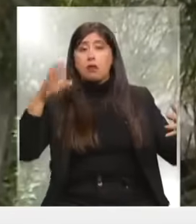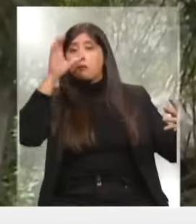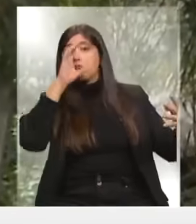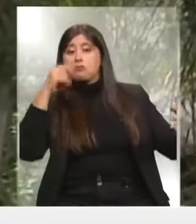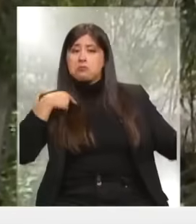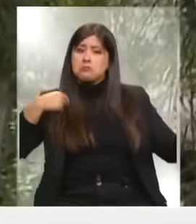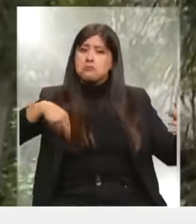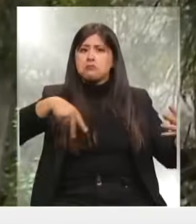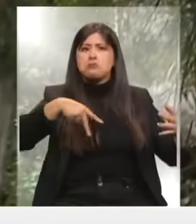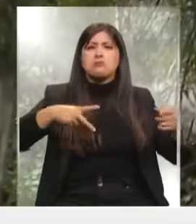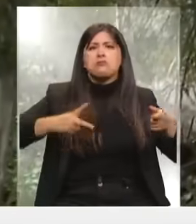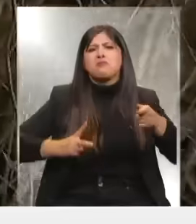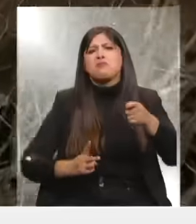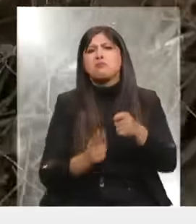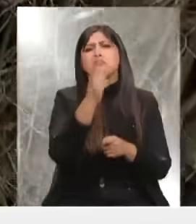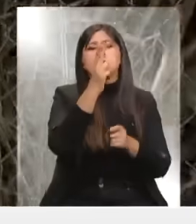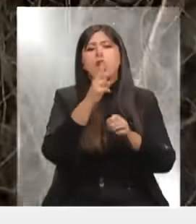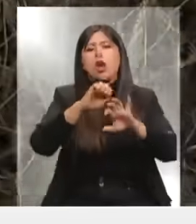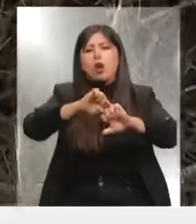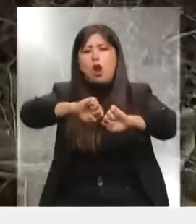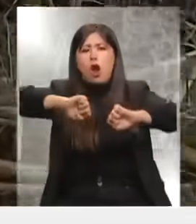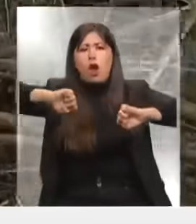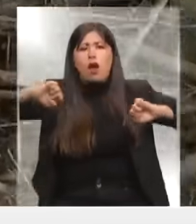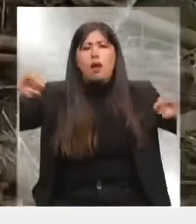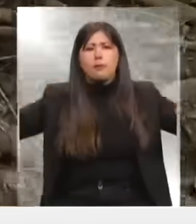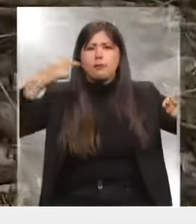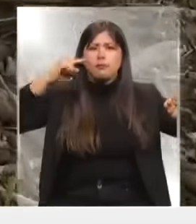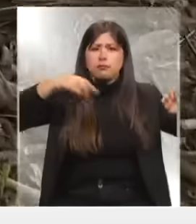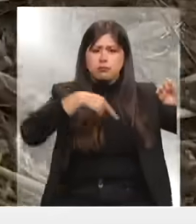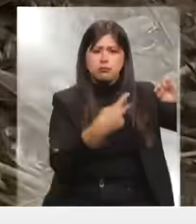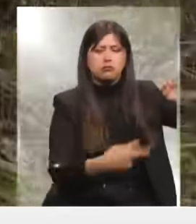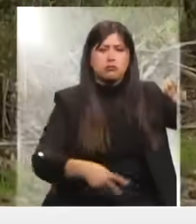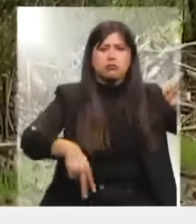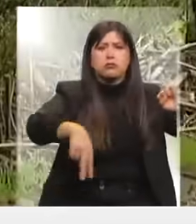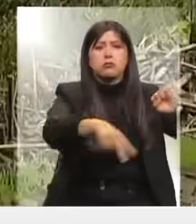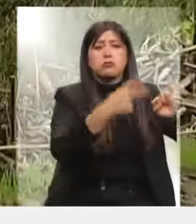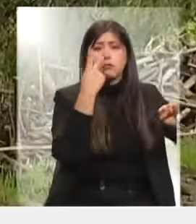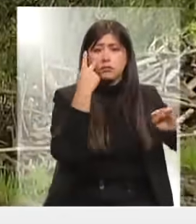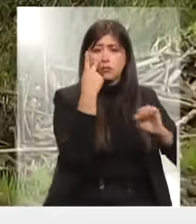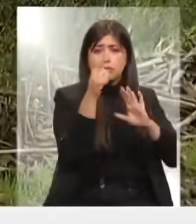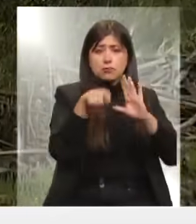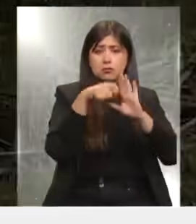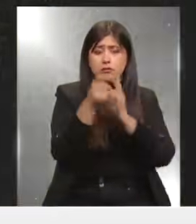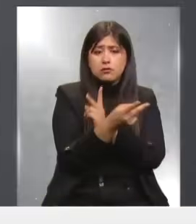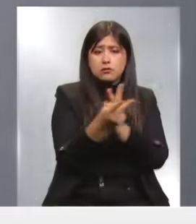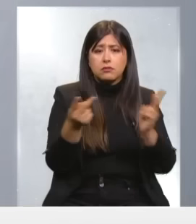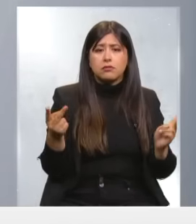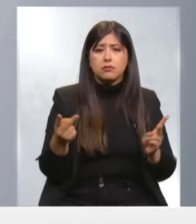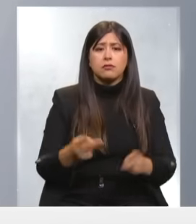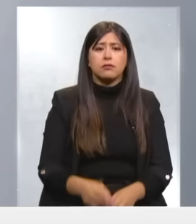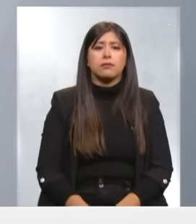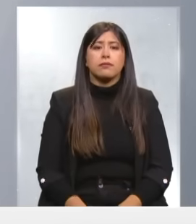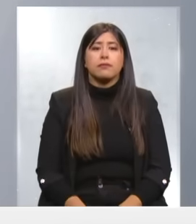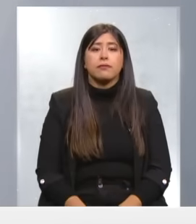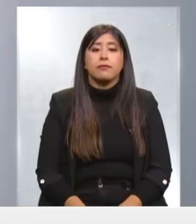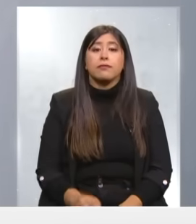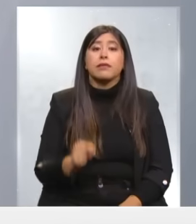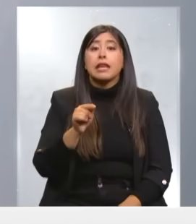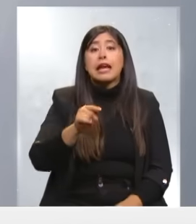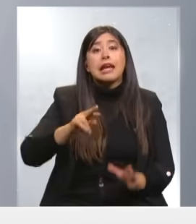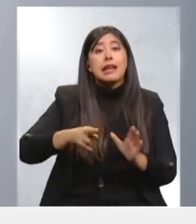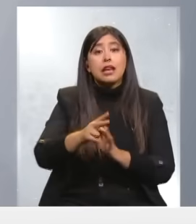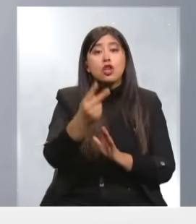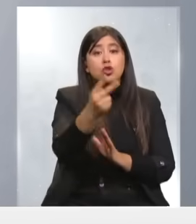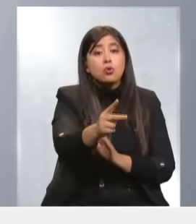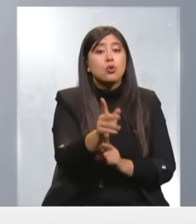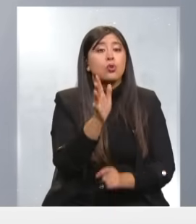tienen que romper la malla para poder ingresar. Así lo vimos en un último viral que se conoció públicamente. A ver, el río no es